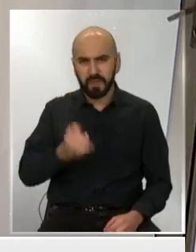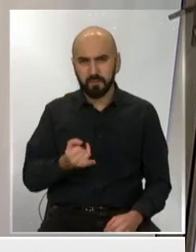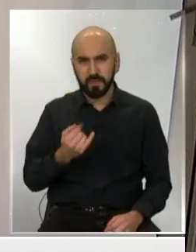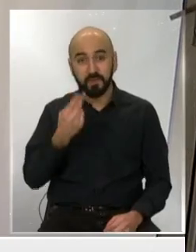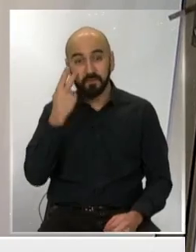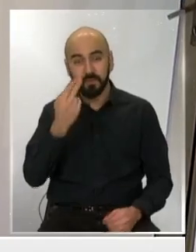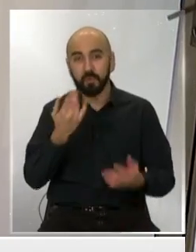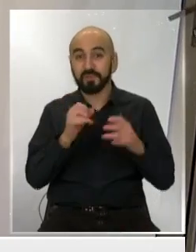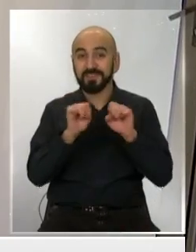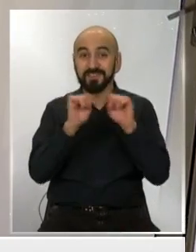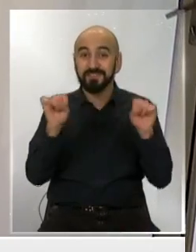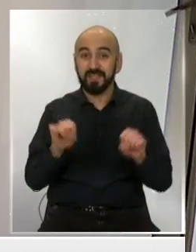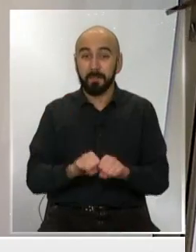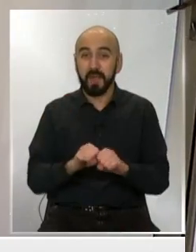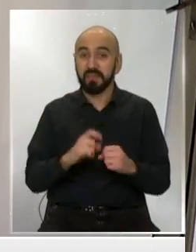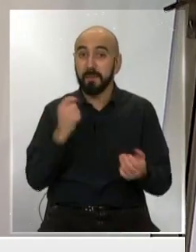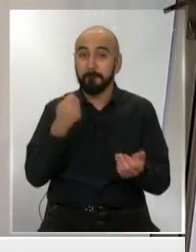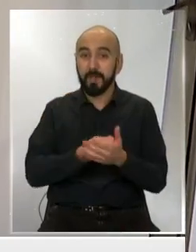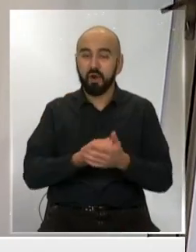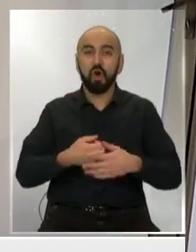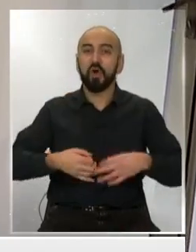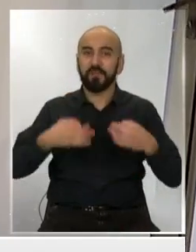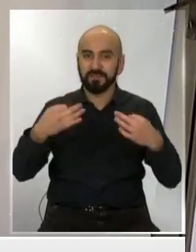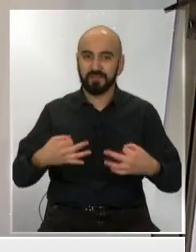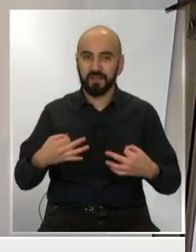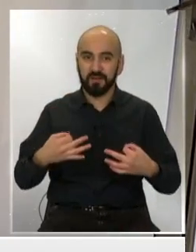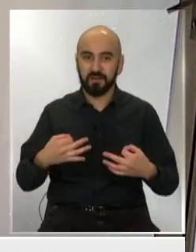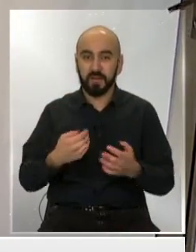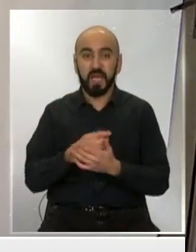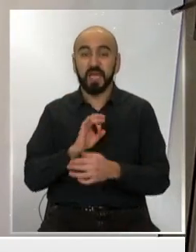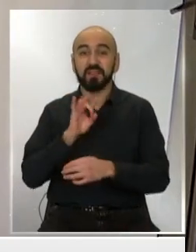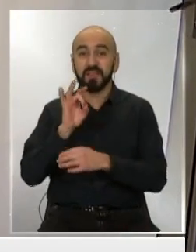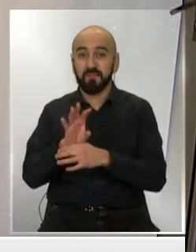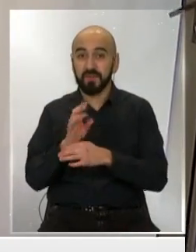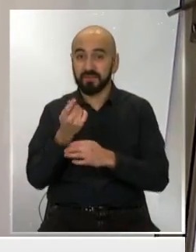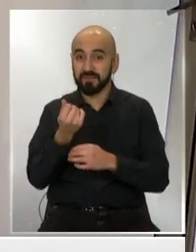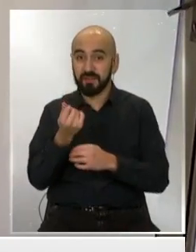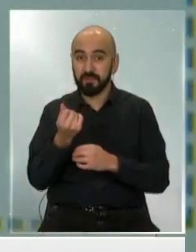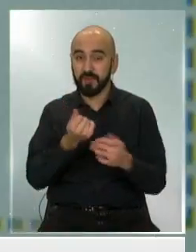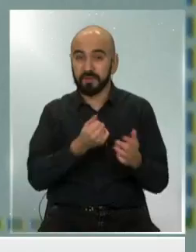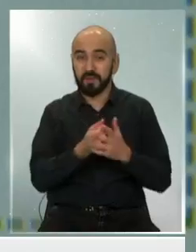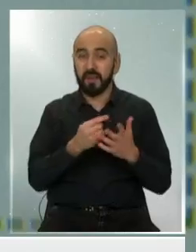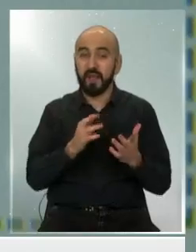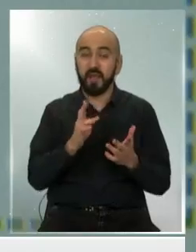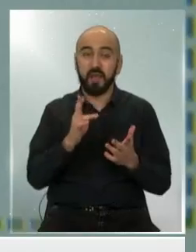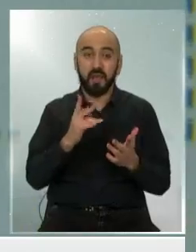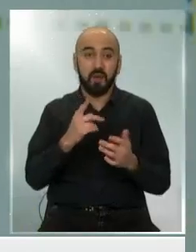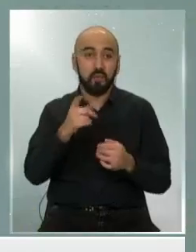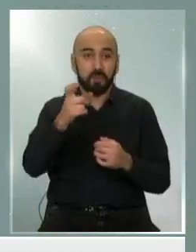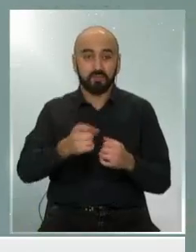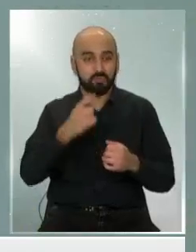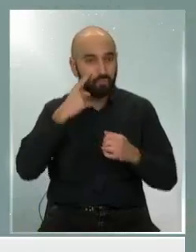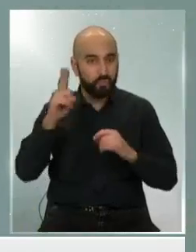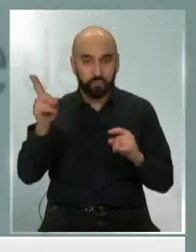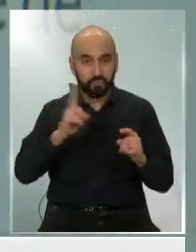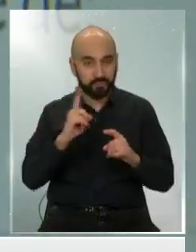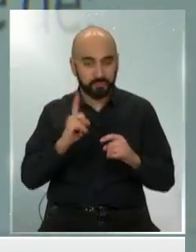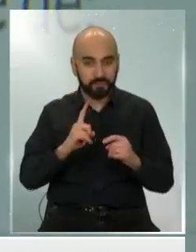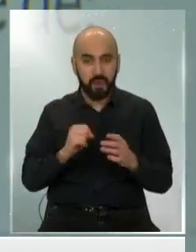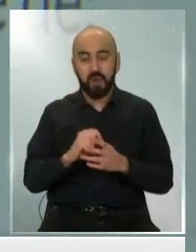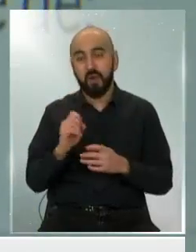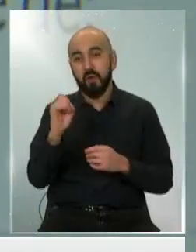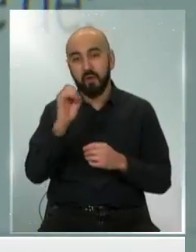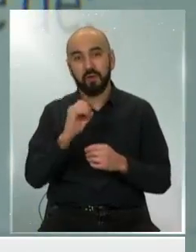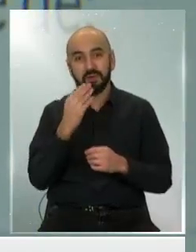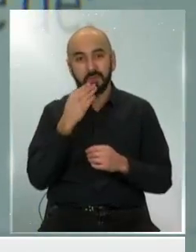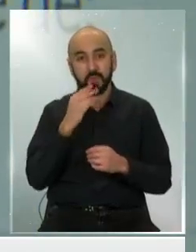aquellos sistemas de pago que son oficiales. Las transferencias a terceros, a personas que usted no conoce e incluso personas